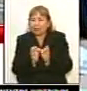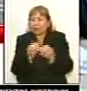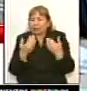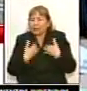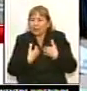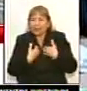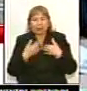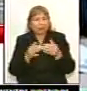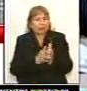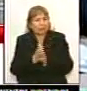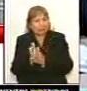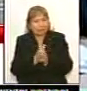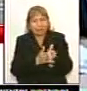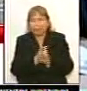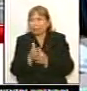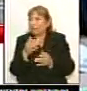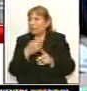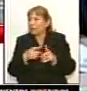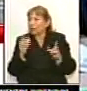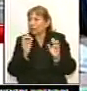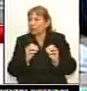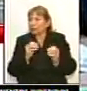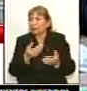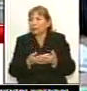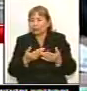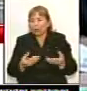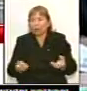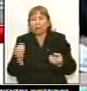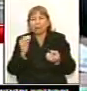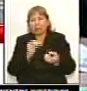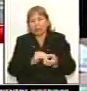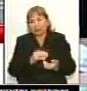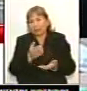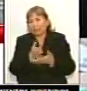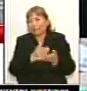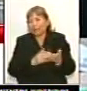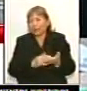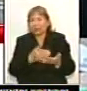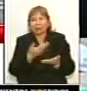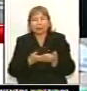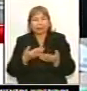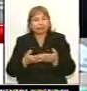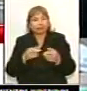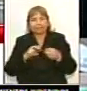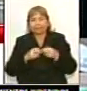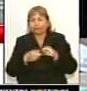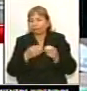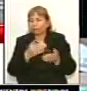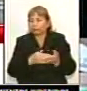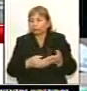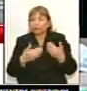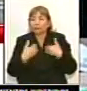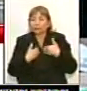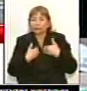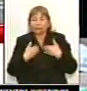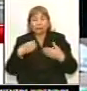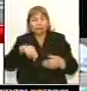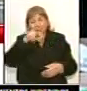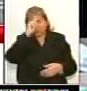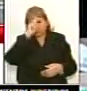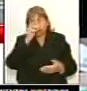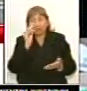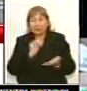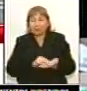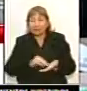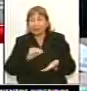mucho éxito. Pero que súbitamente el desempleo aumente es parte del problema de inversión que está teniendo el país. Y cada vez